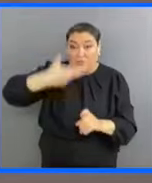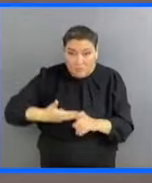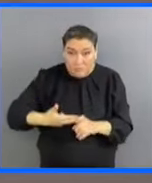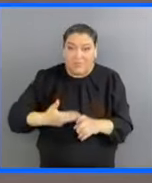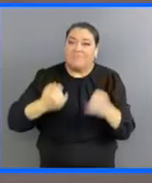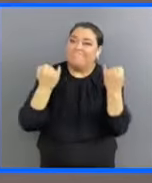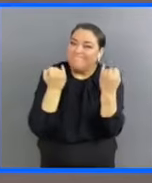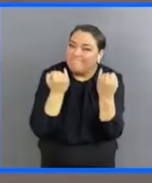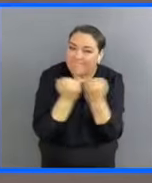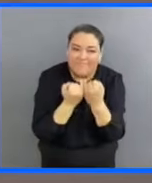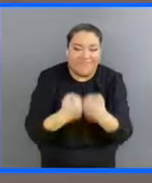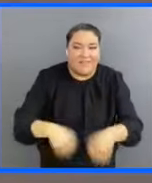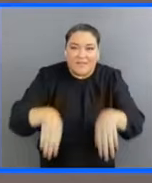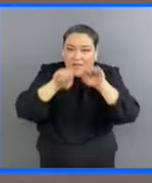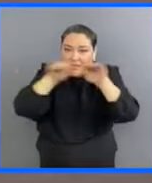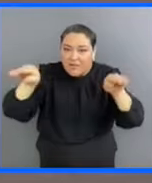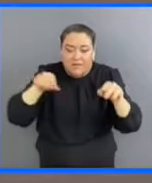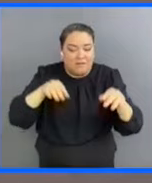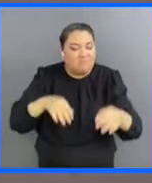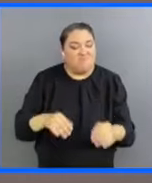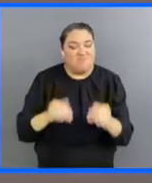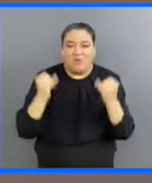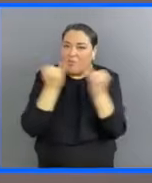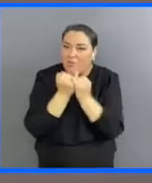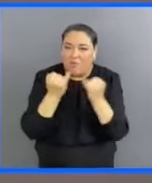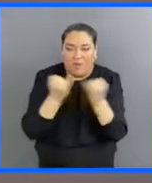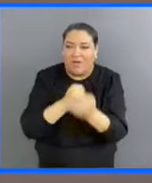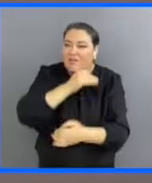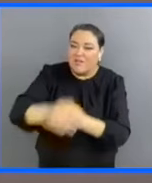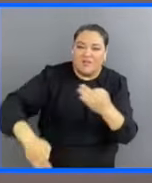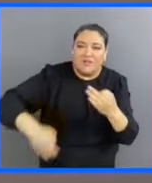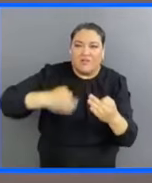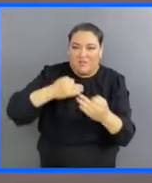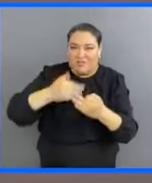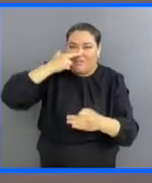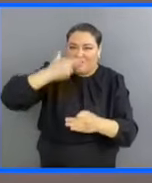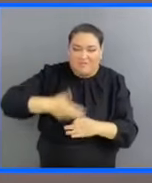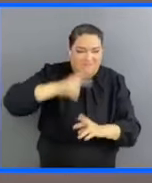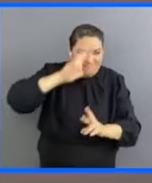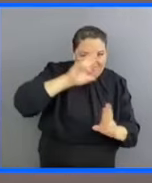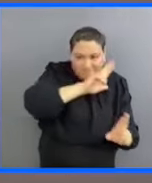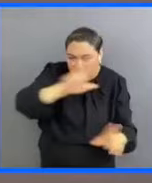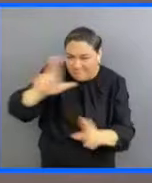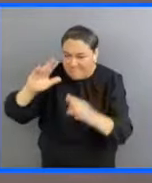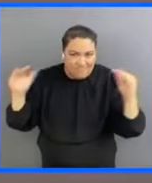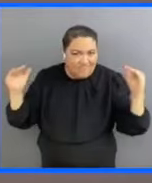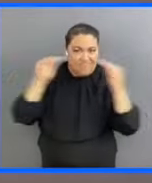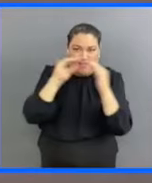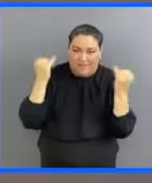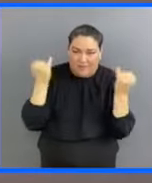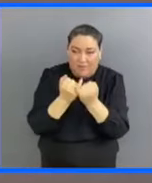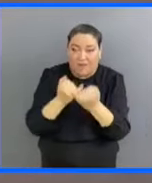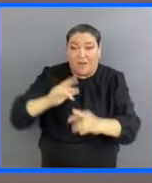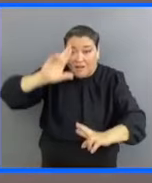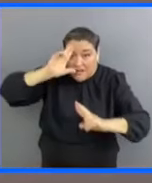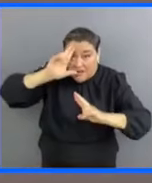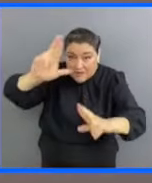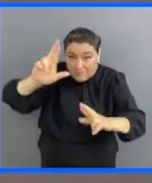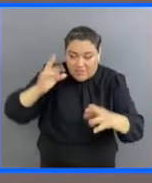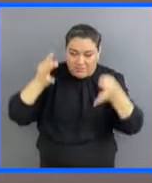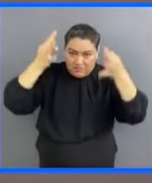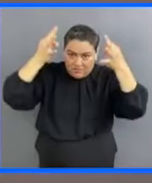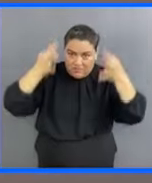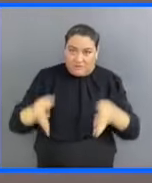mismo valor, donde todos tengamos la misma condición: respeto, dignidad y